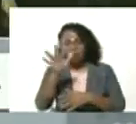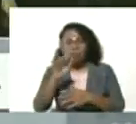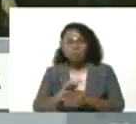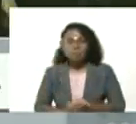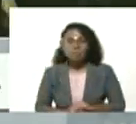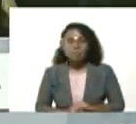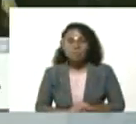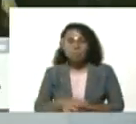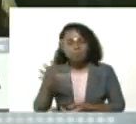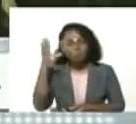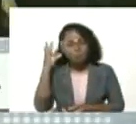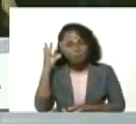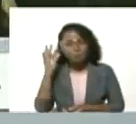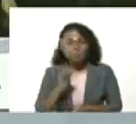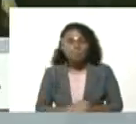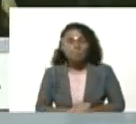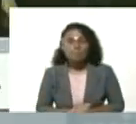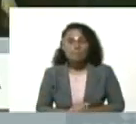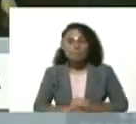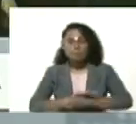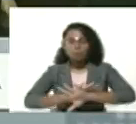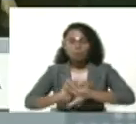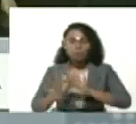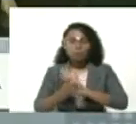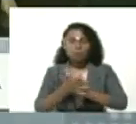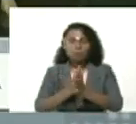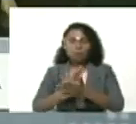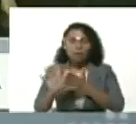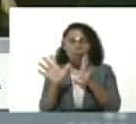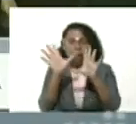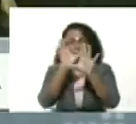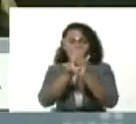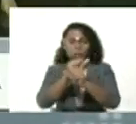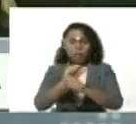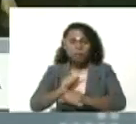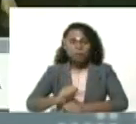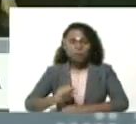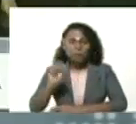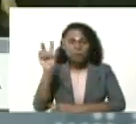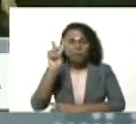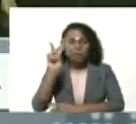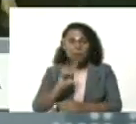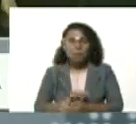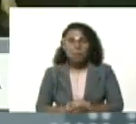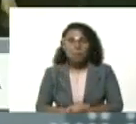Yolennis Marín, ya está oscuro hacia el sur de Venezuela.